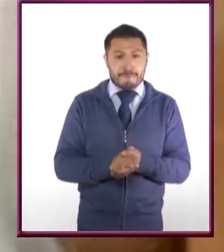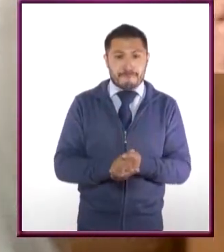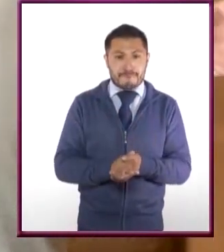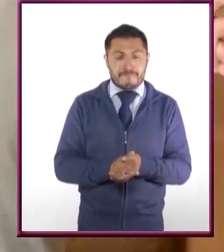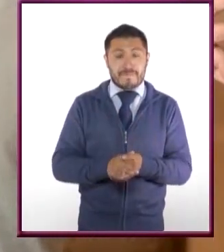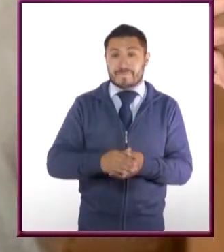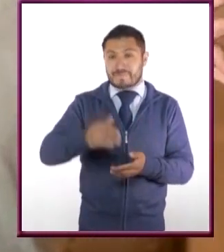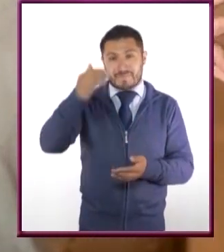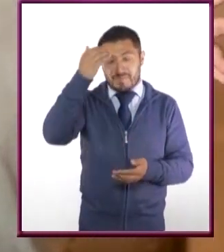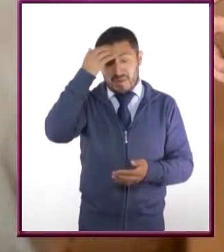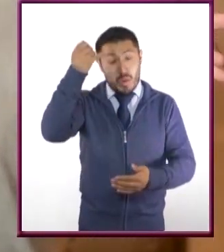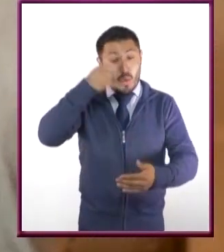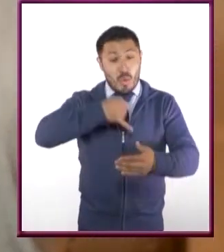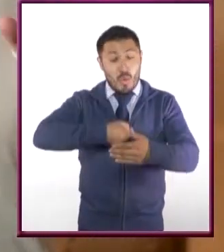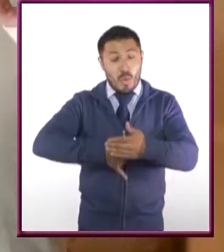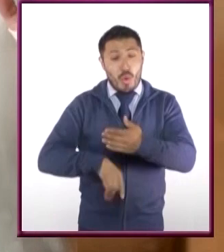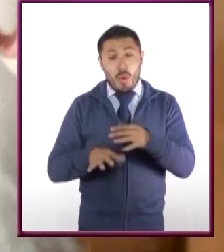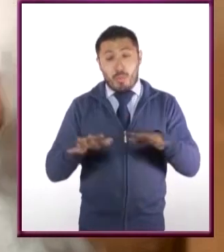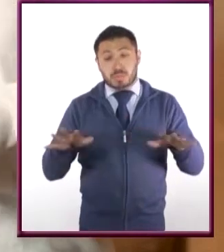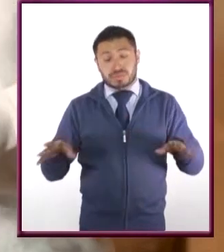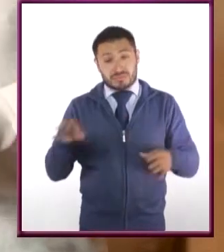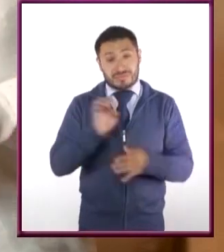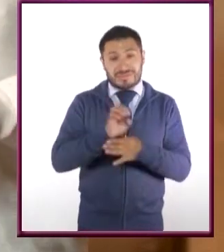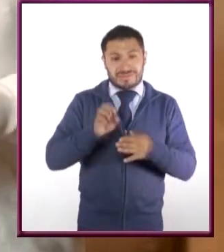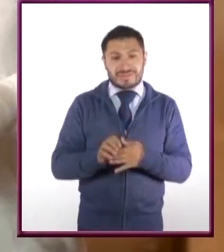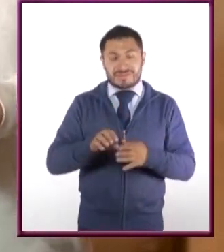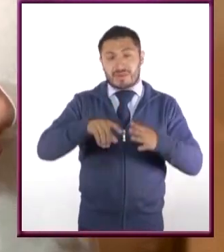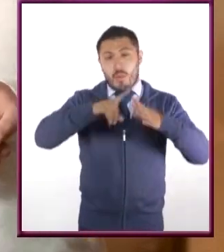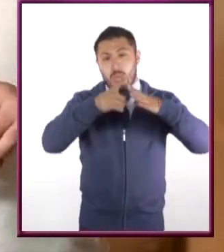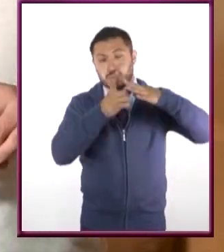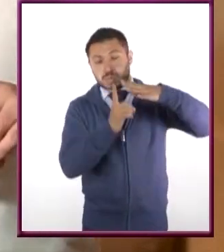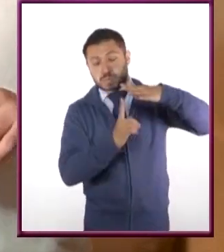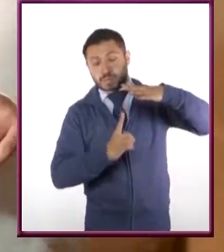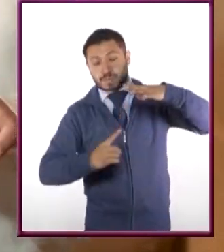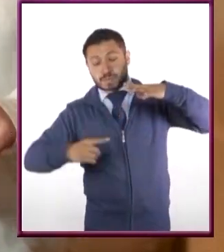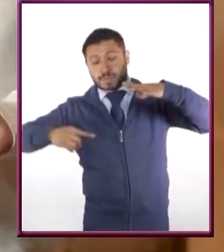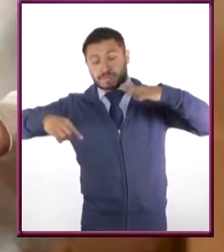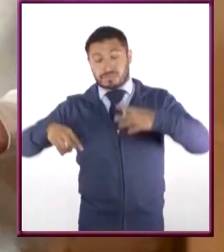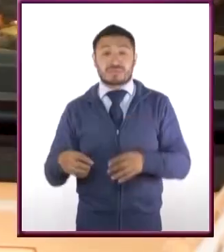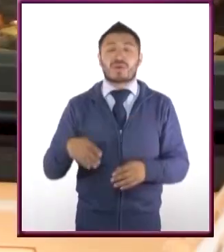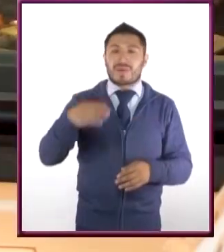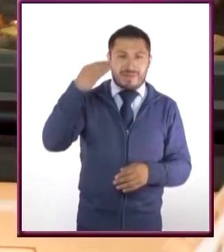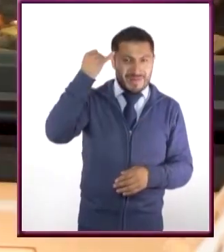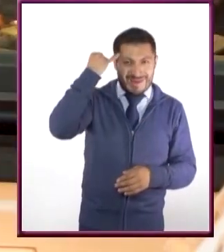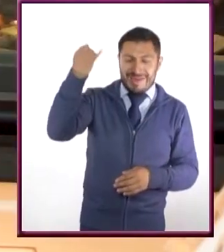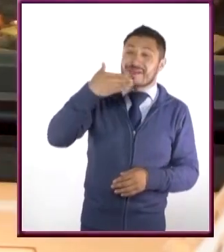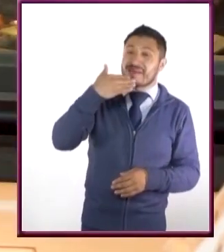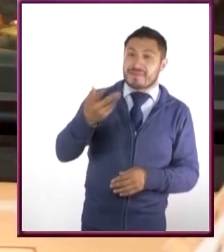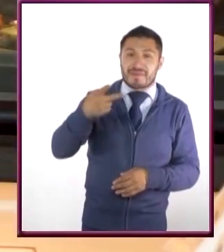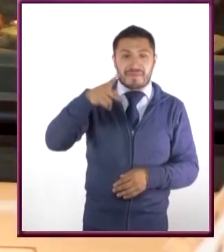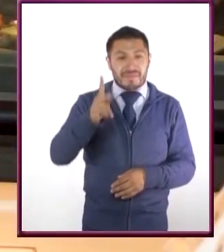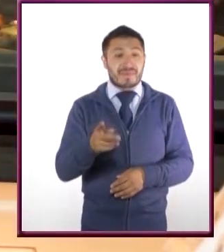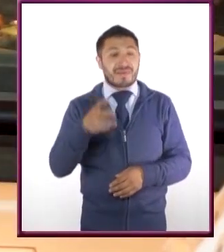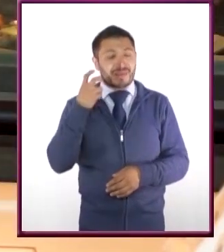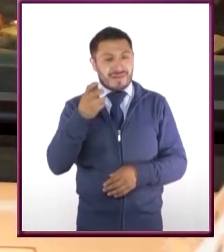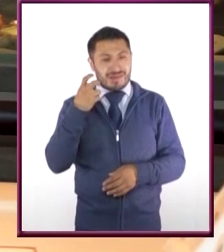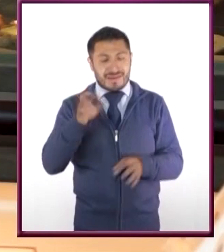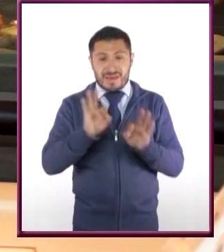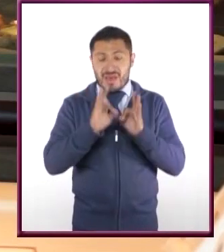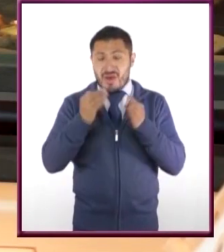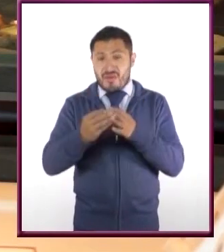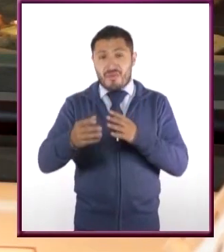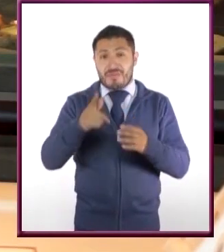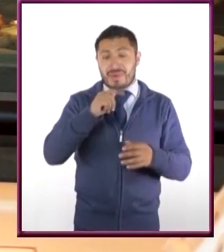las profundidades del océano buceando, pues lo haré en un submarino, ¿no? Pues es una muy buena idea. Sin duda, estos vehículos